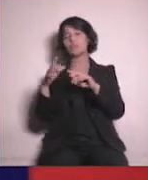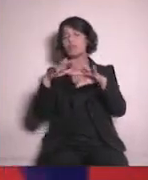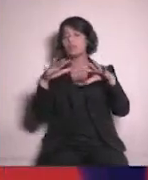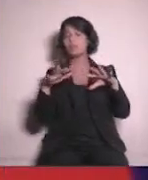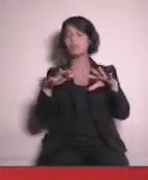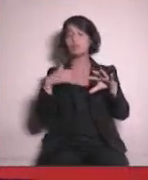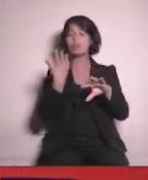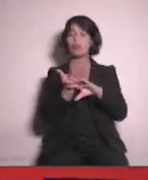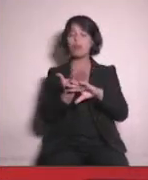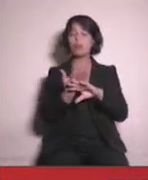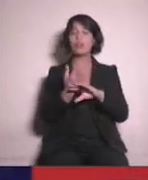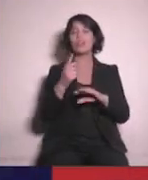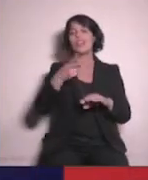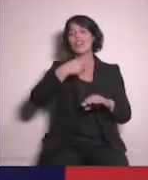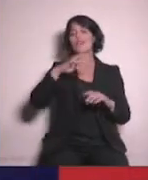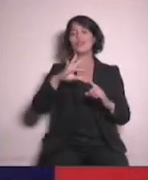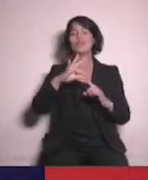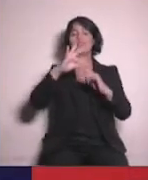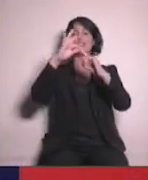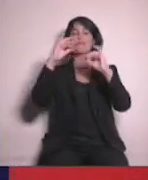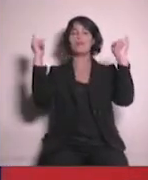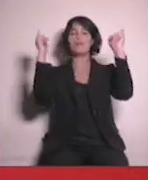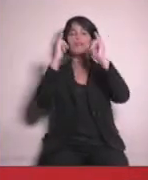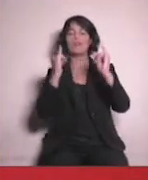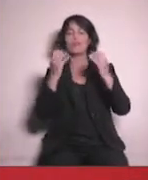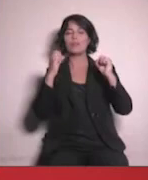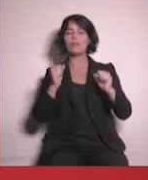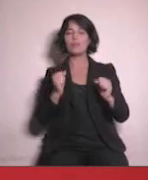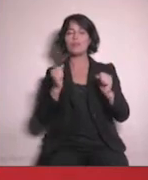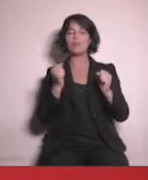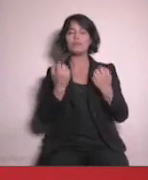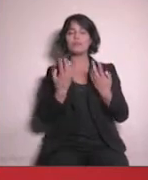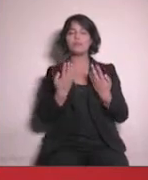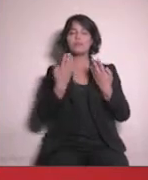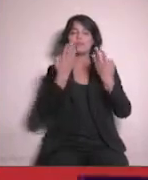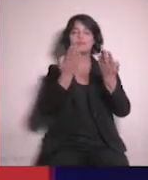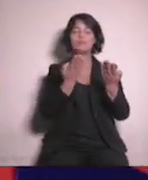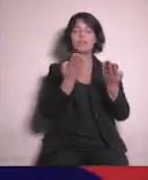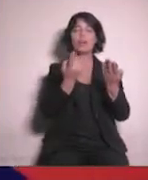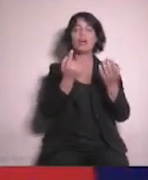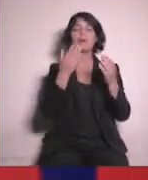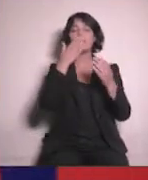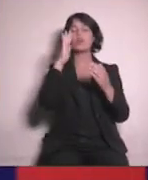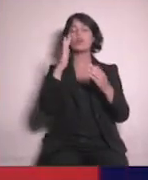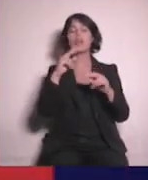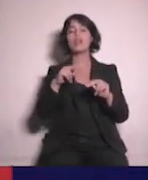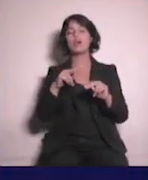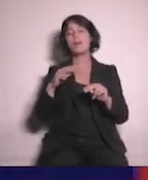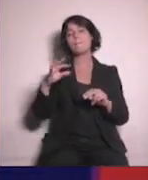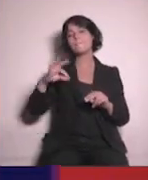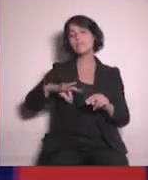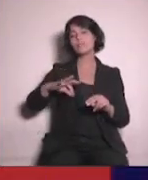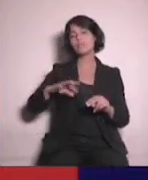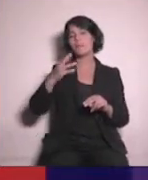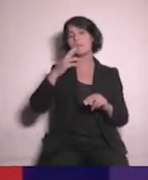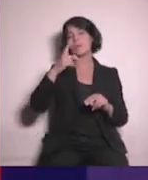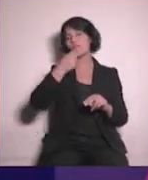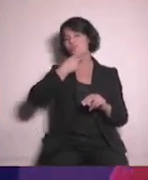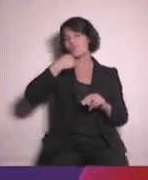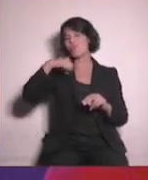Esa es nuestra principal manera de contribuir a mejores pensiones. Pero nuestra